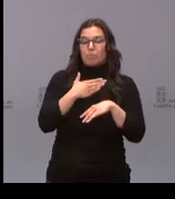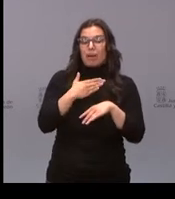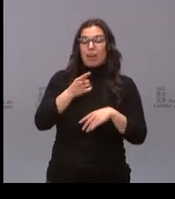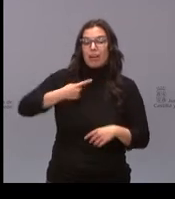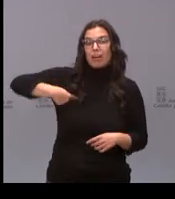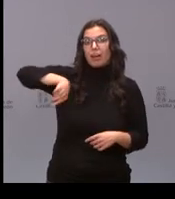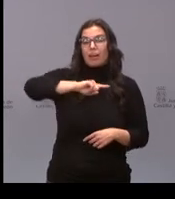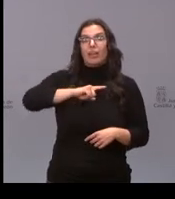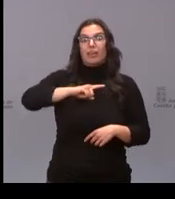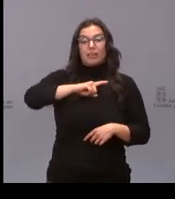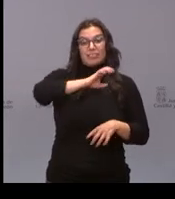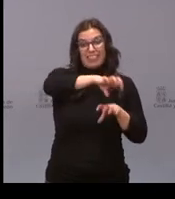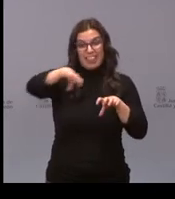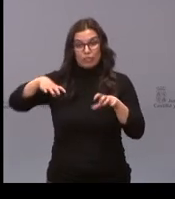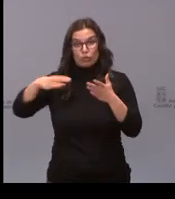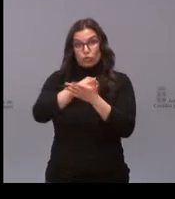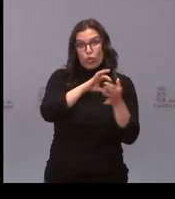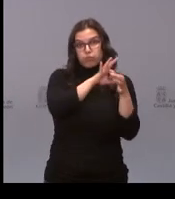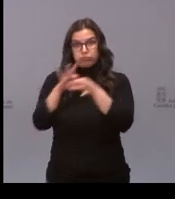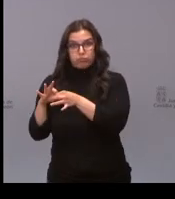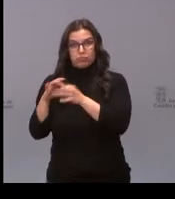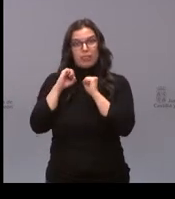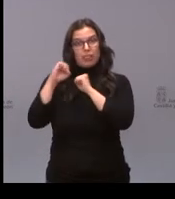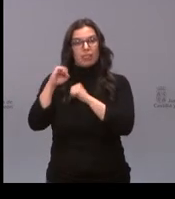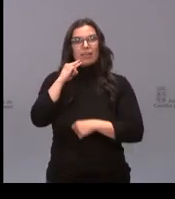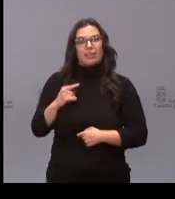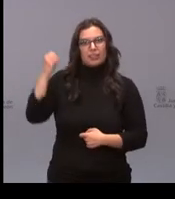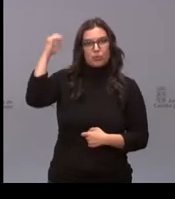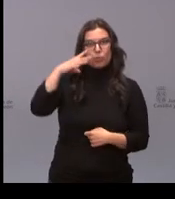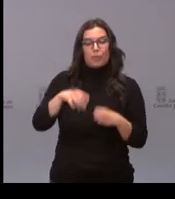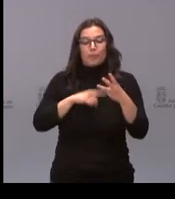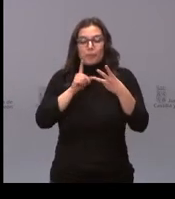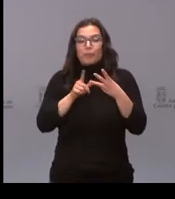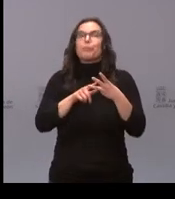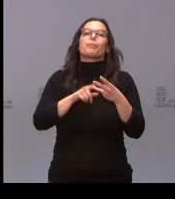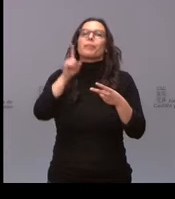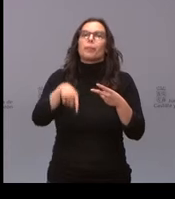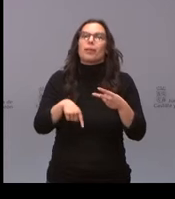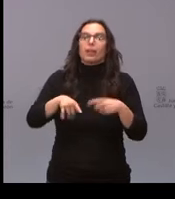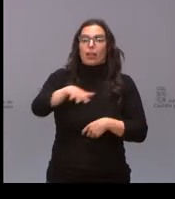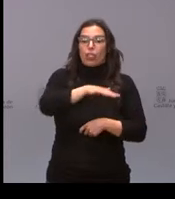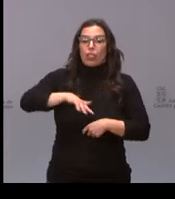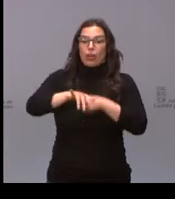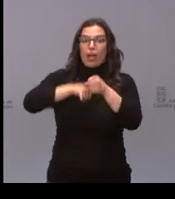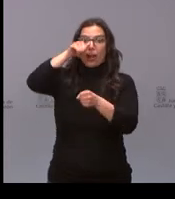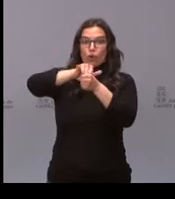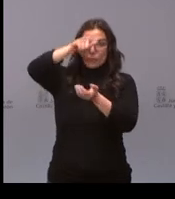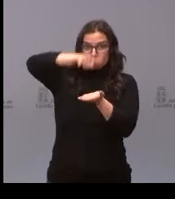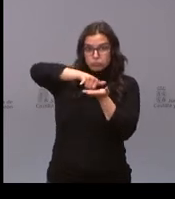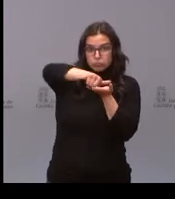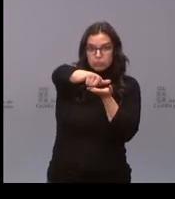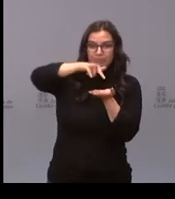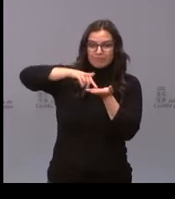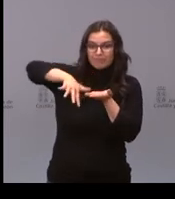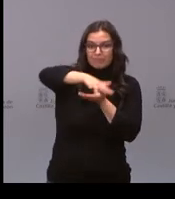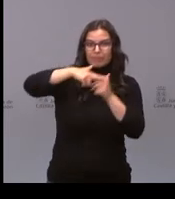estas instalaciones. Y, en segundo lugar, la ampliación de la pista del aeródromo, cuyas obras